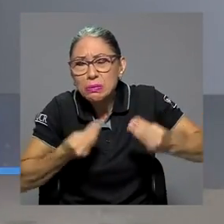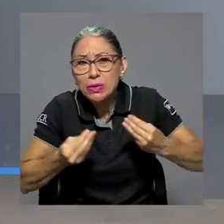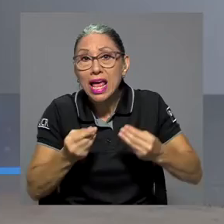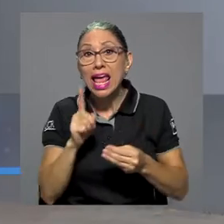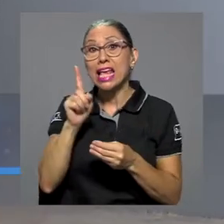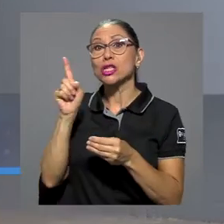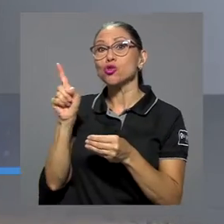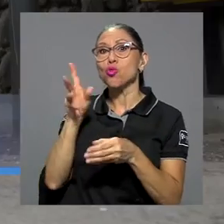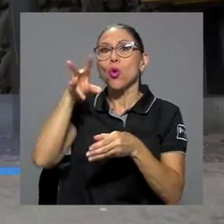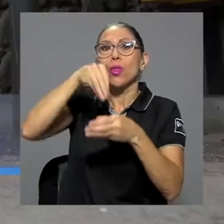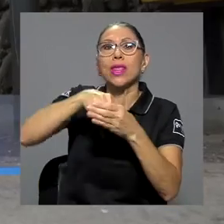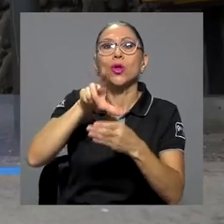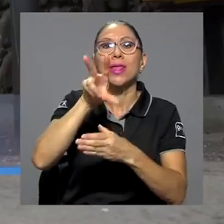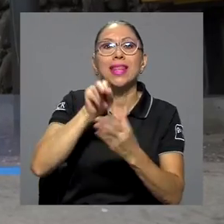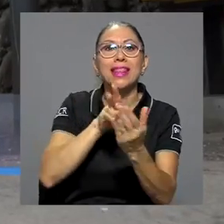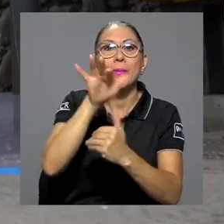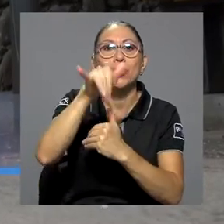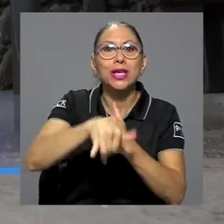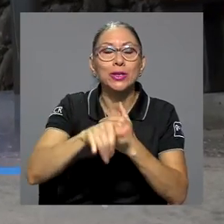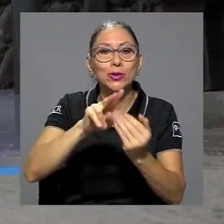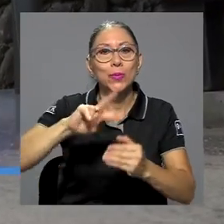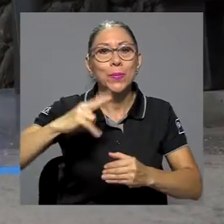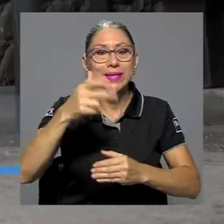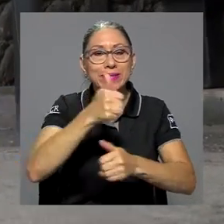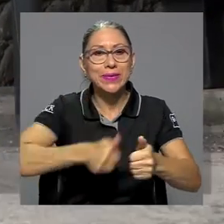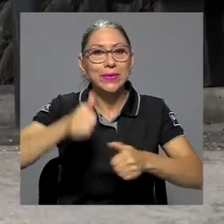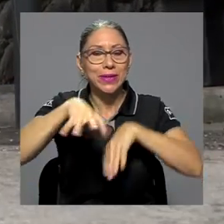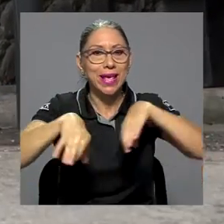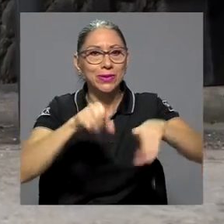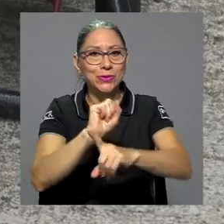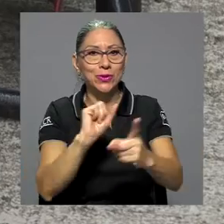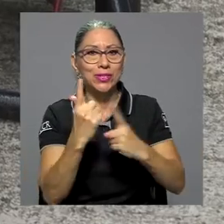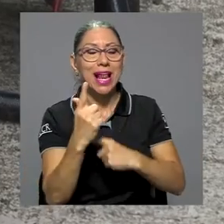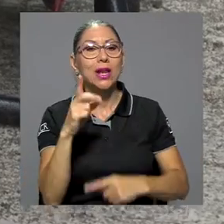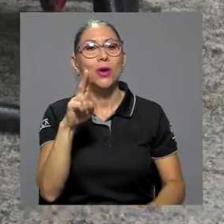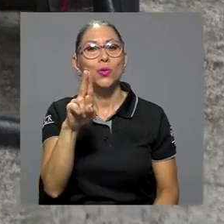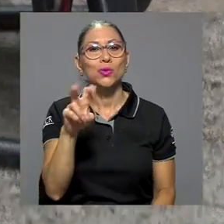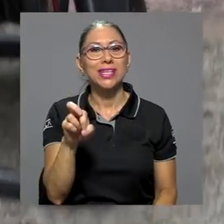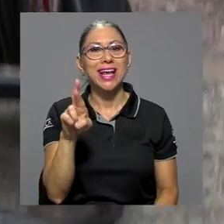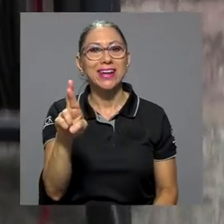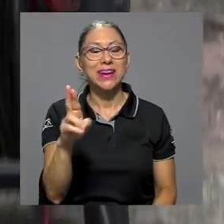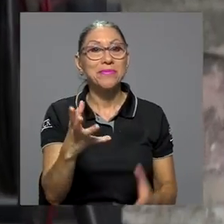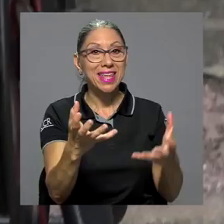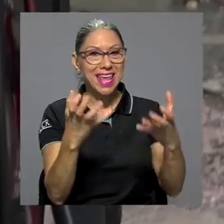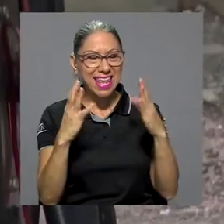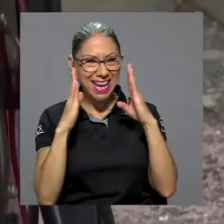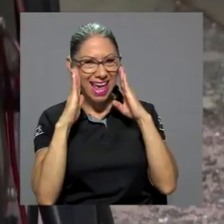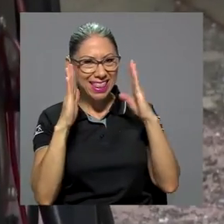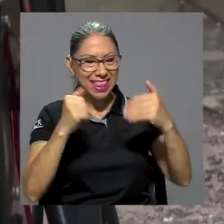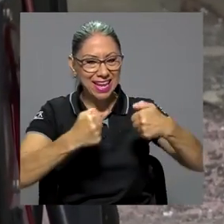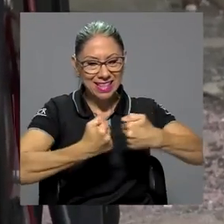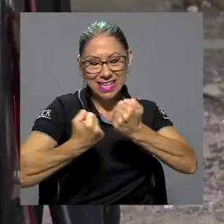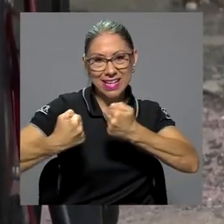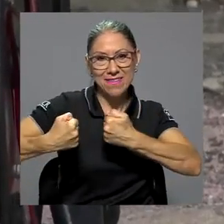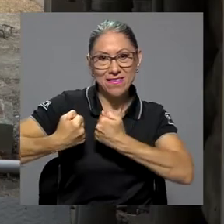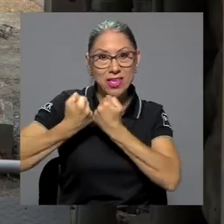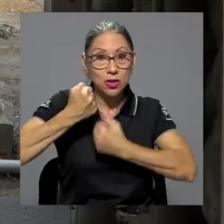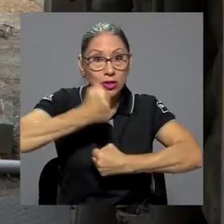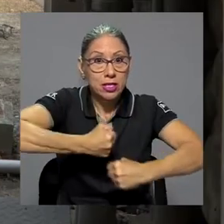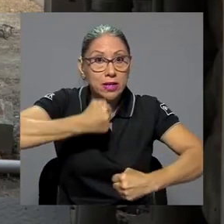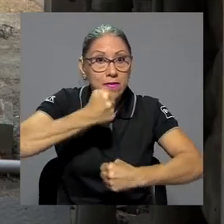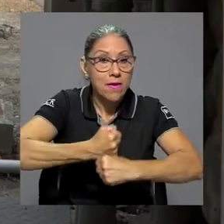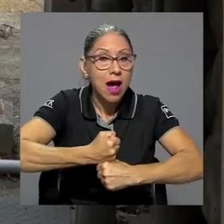en la vicerrectoría de acción social de la uc herri el cual busca atender los desafíos de la gestión del recurso